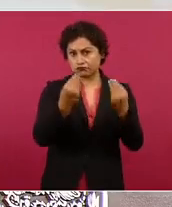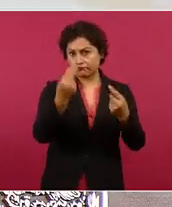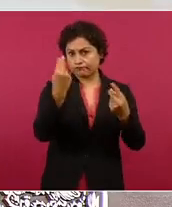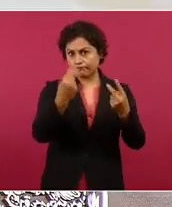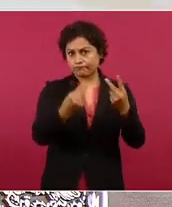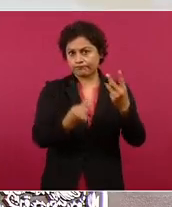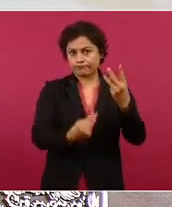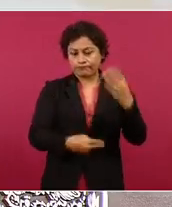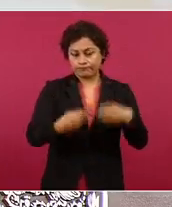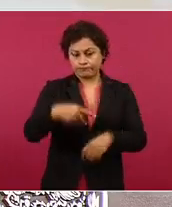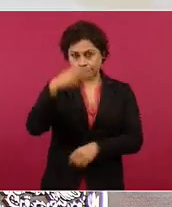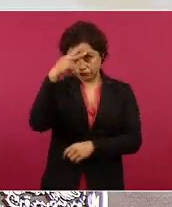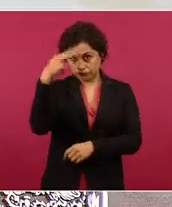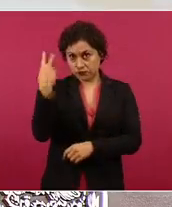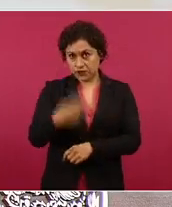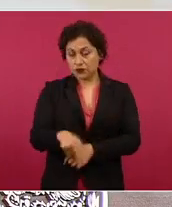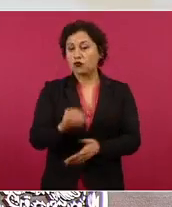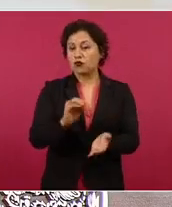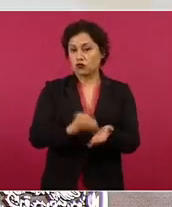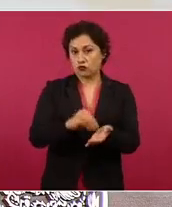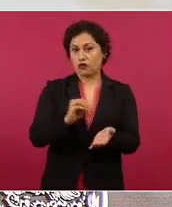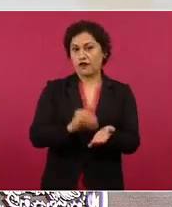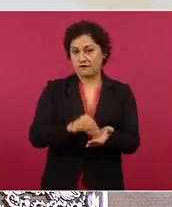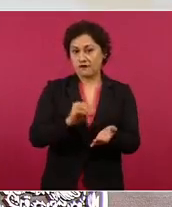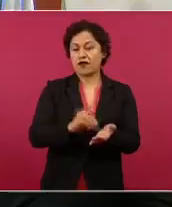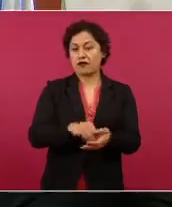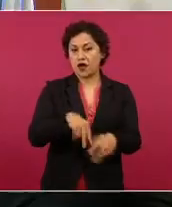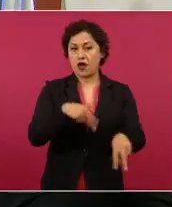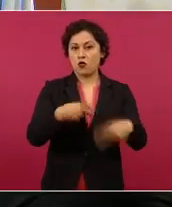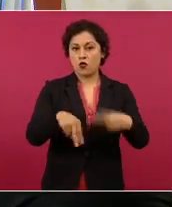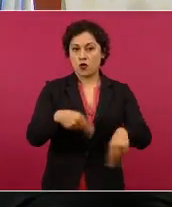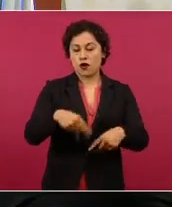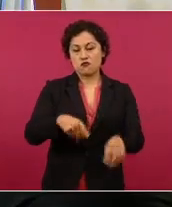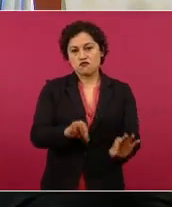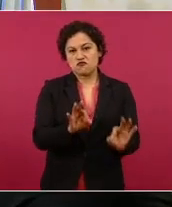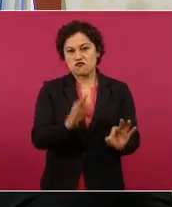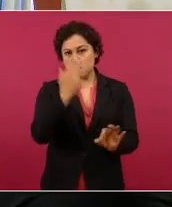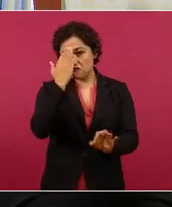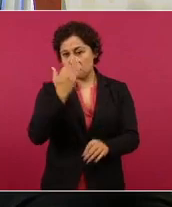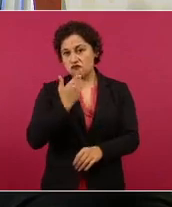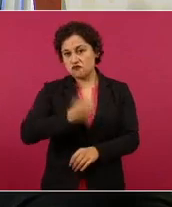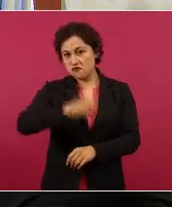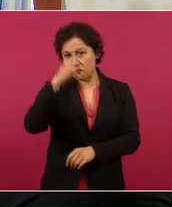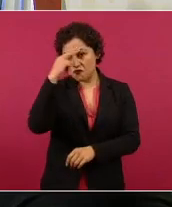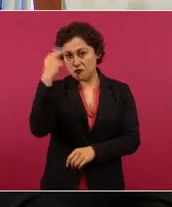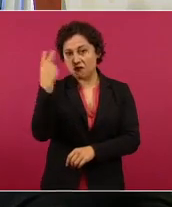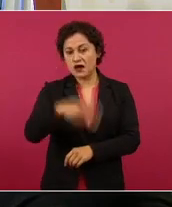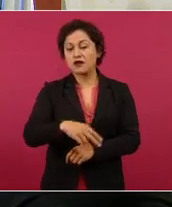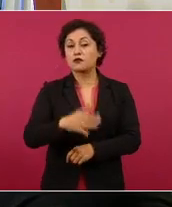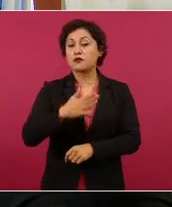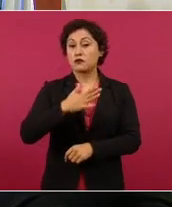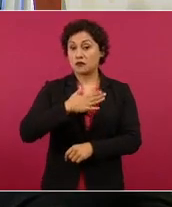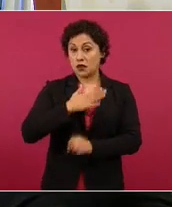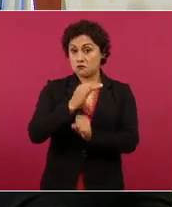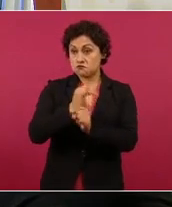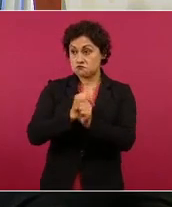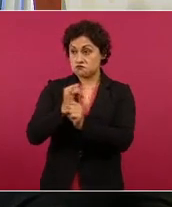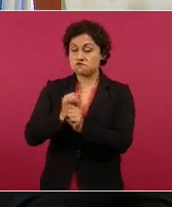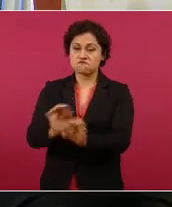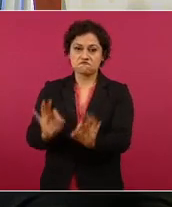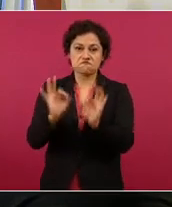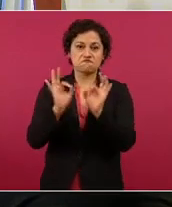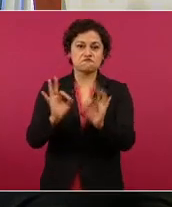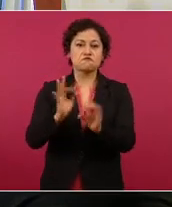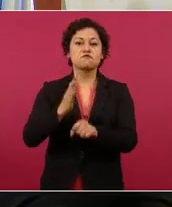bueno, juegan todavía y son muy prestigiados en México. Este apartado lo documenté muy bien en un reportaje